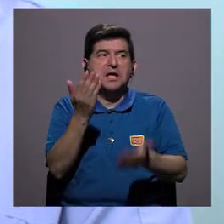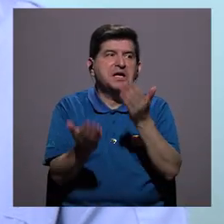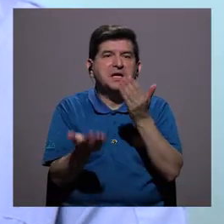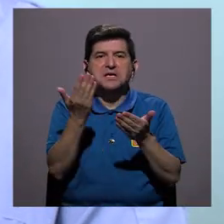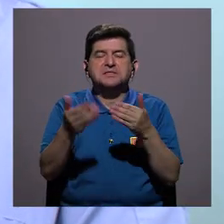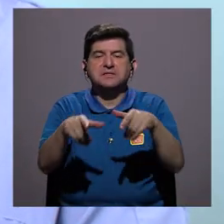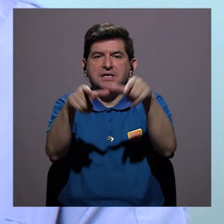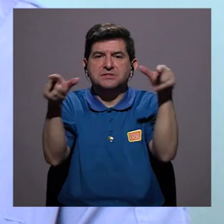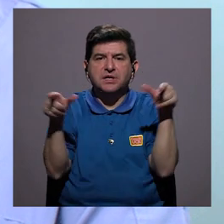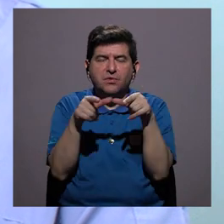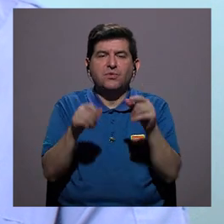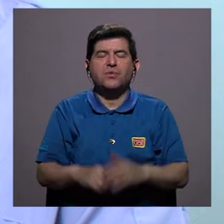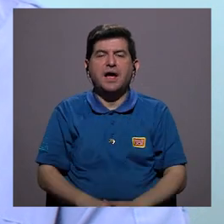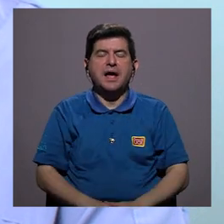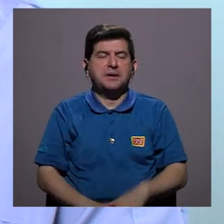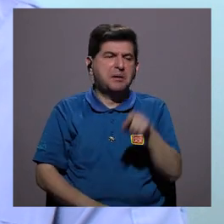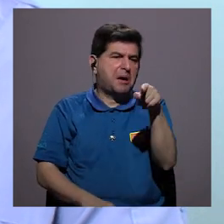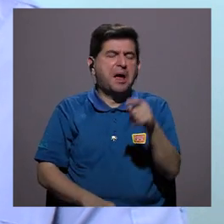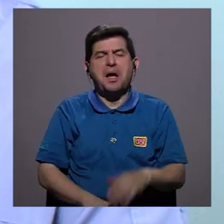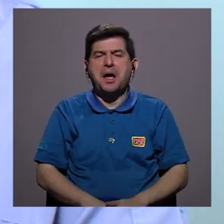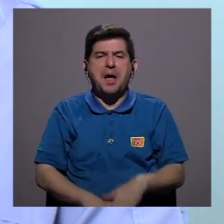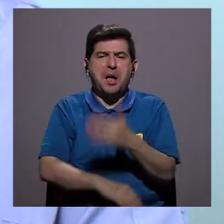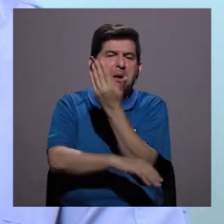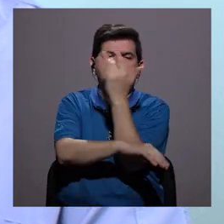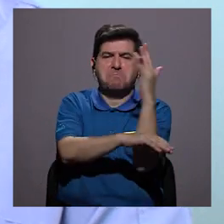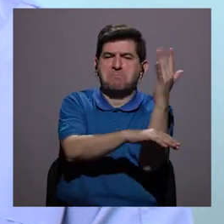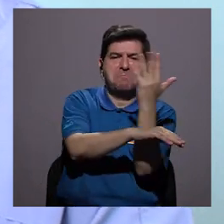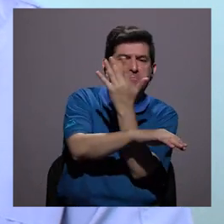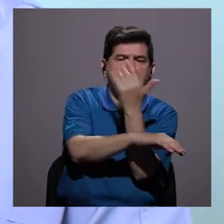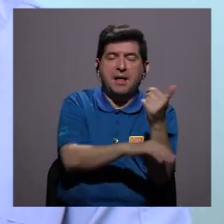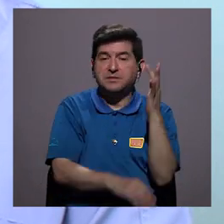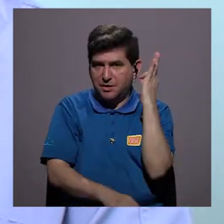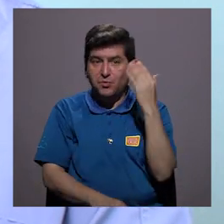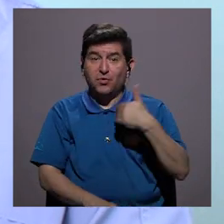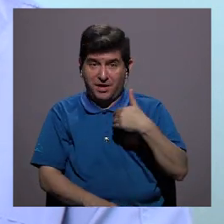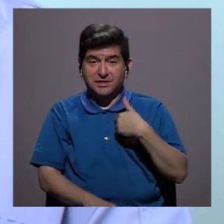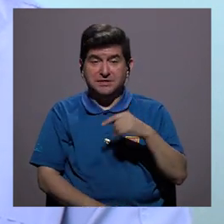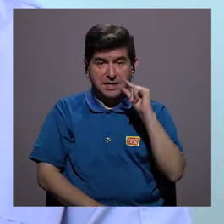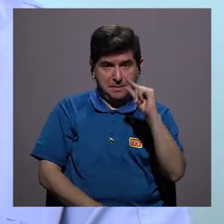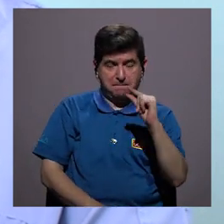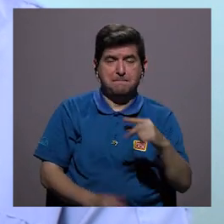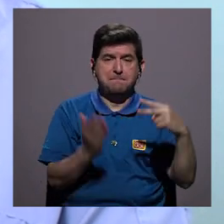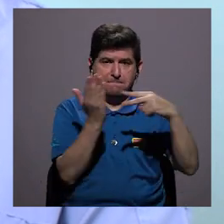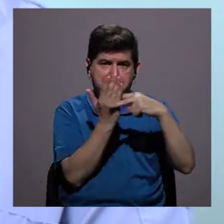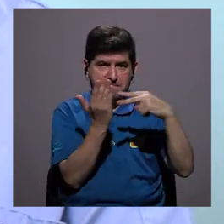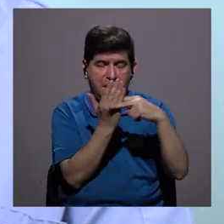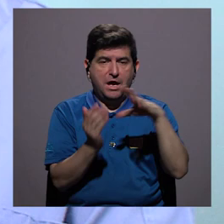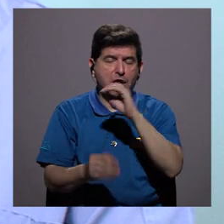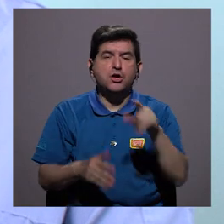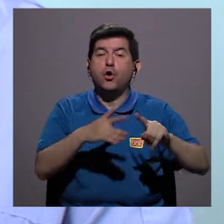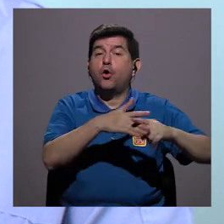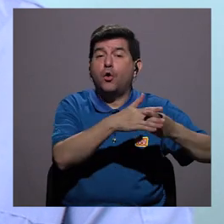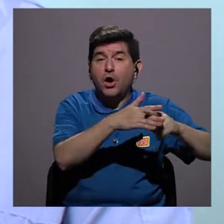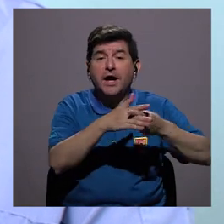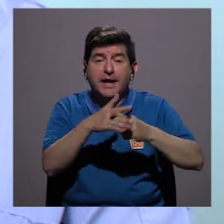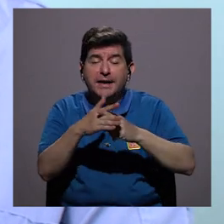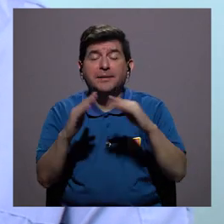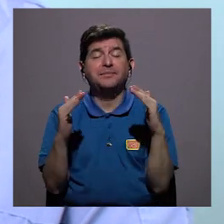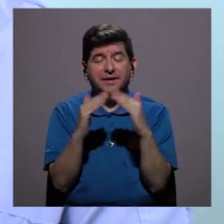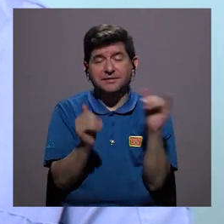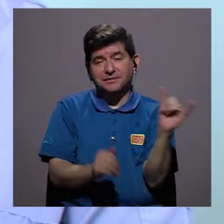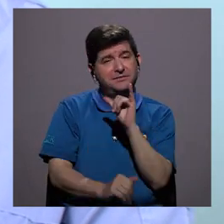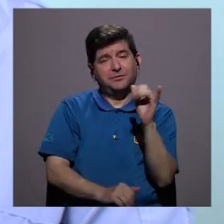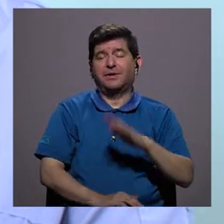por lugares donde hay matas, plantas, las señoras que generalmente tienen sus pequeños jardines, o a veces con